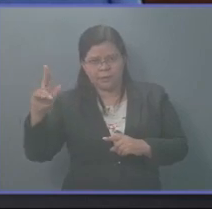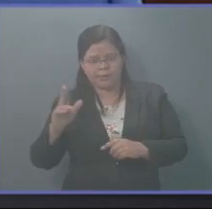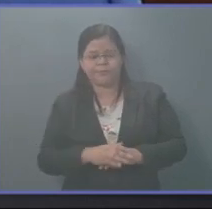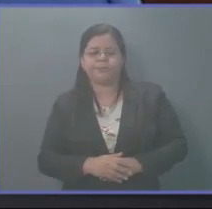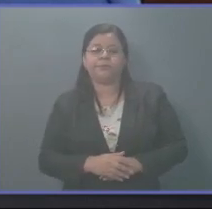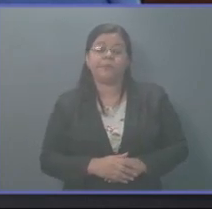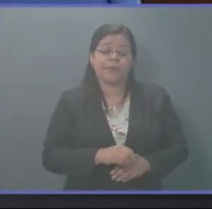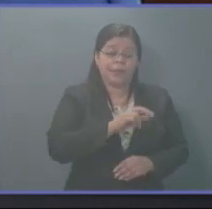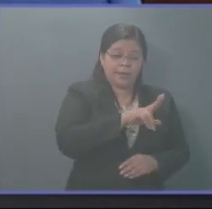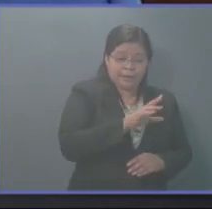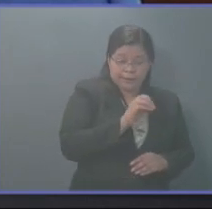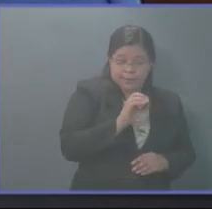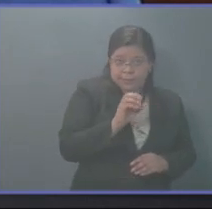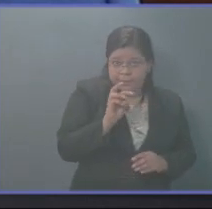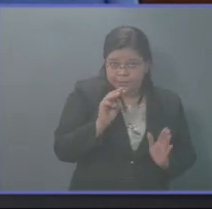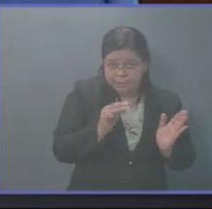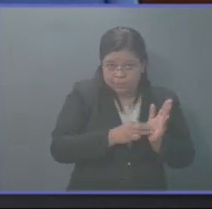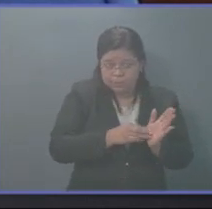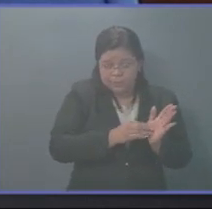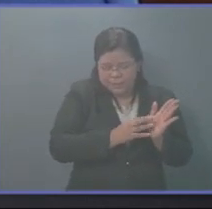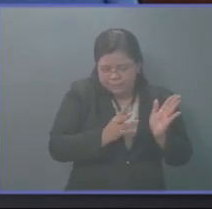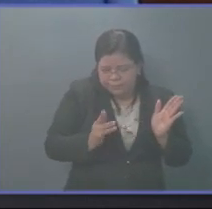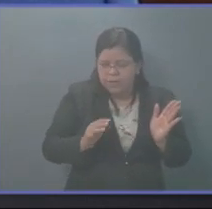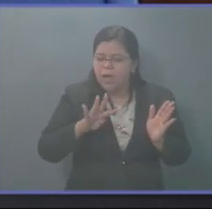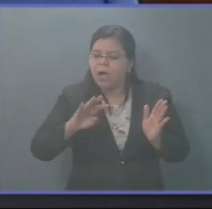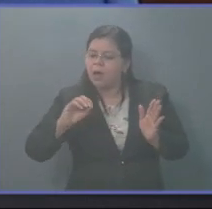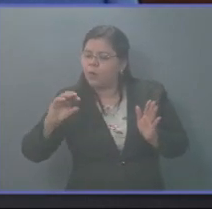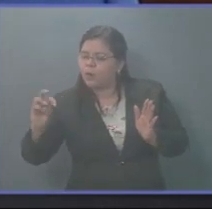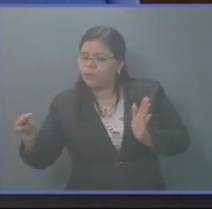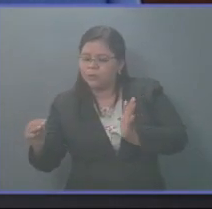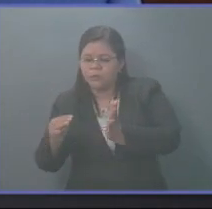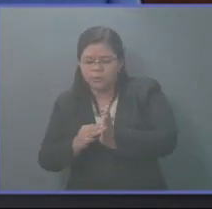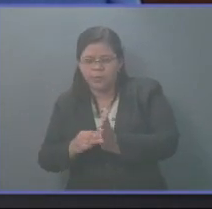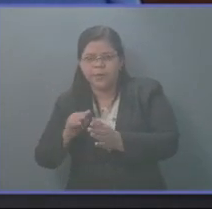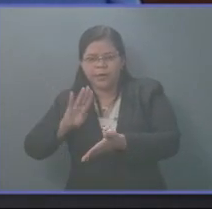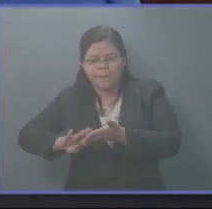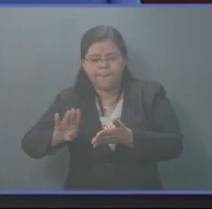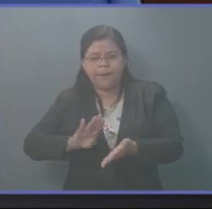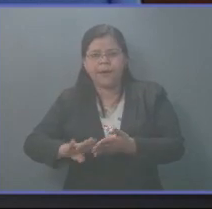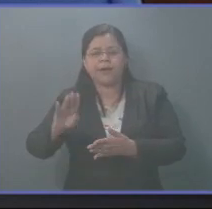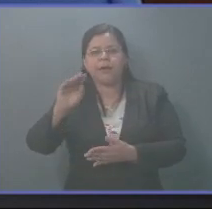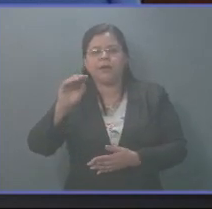De 300,000.01 a $400,000, pagarán una cuota fija de